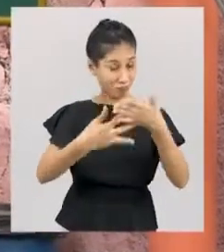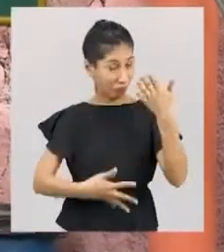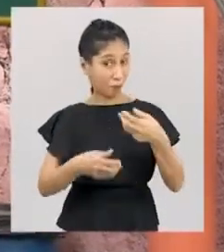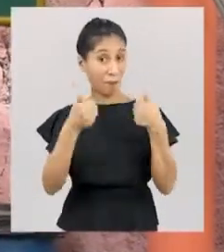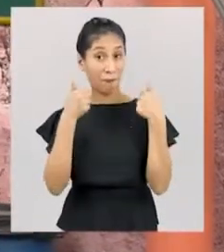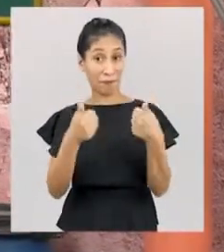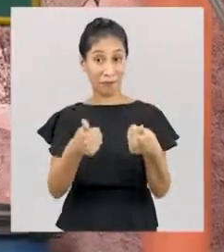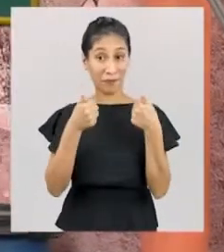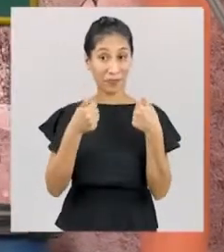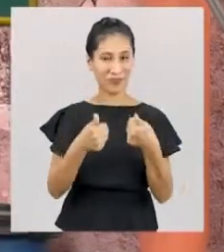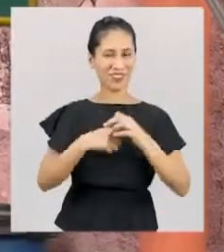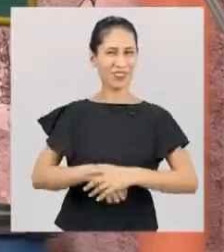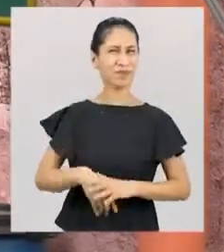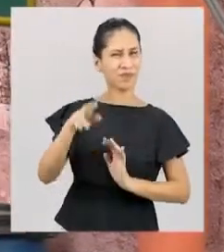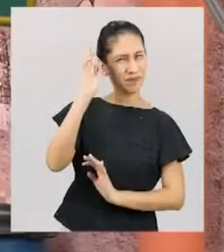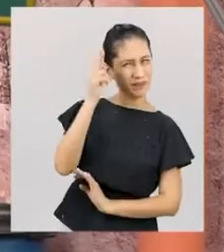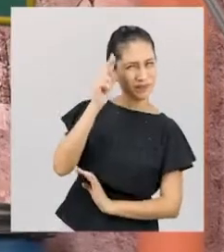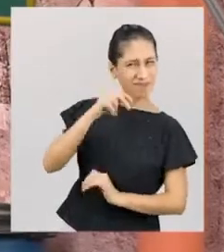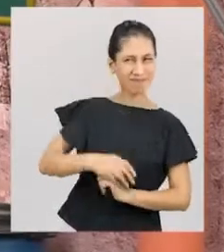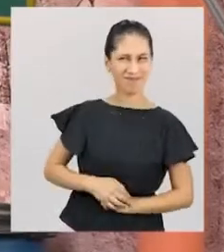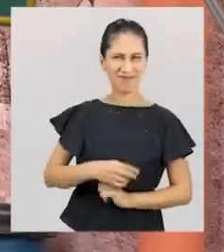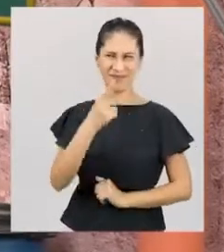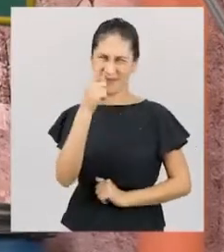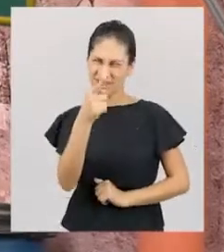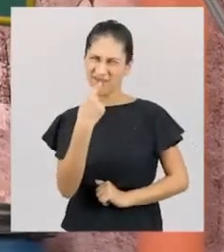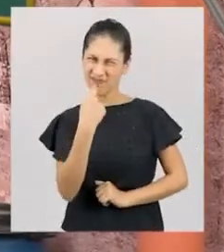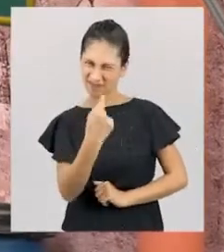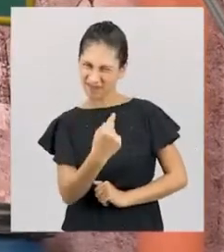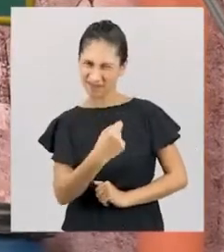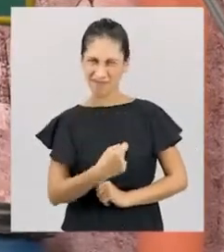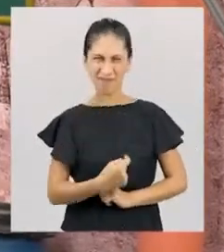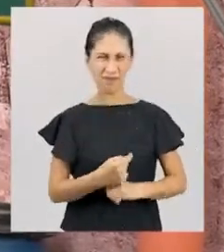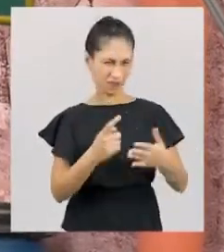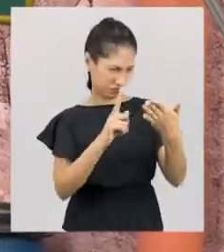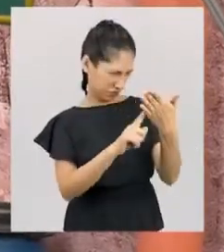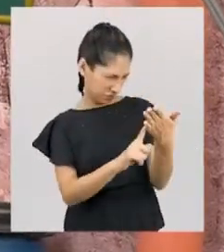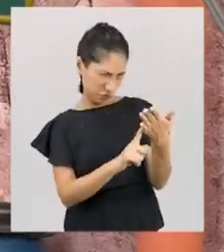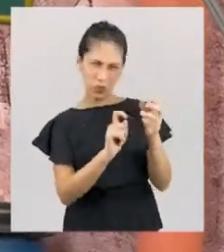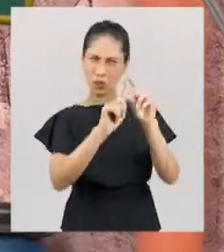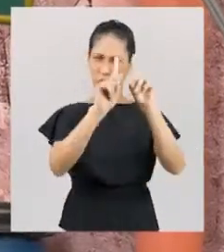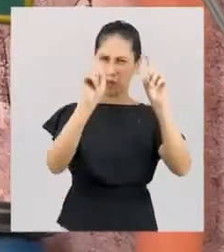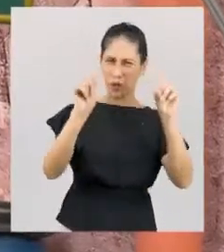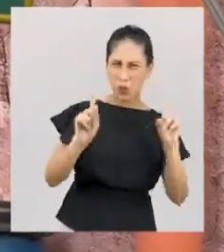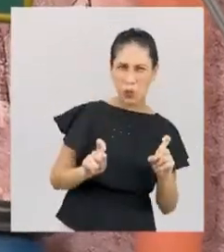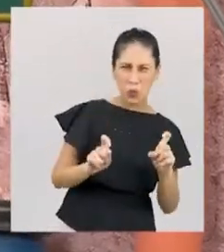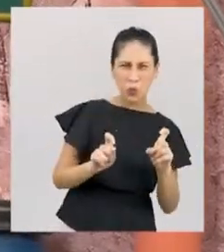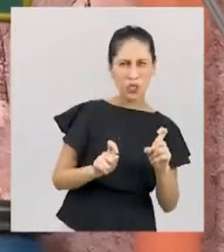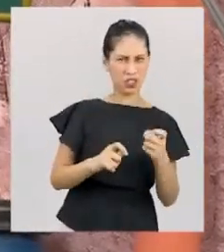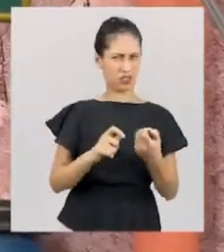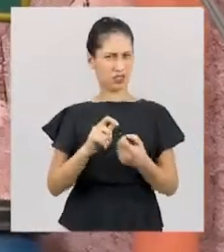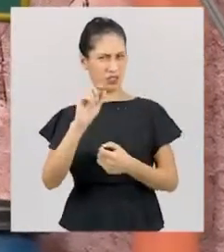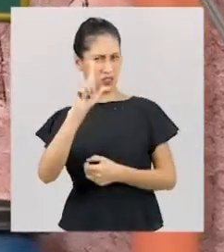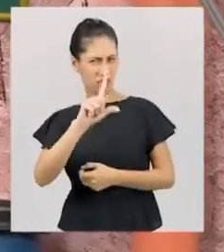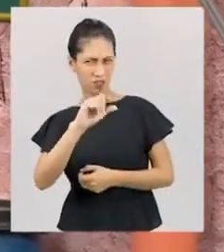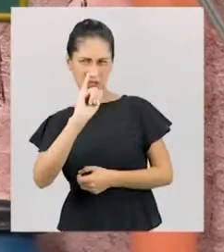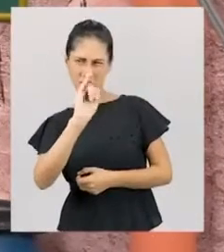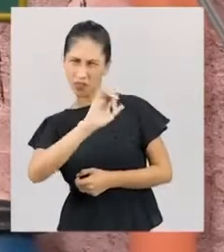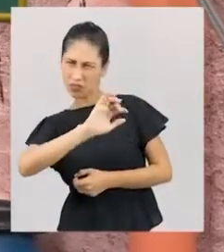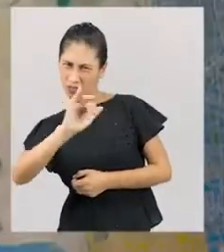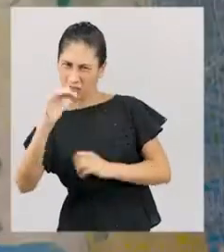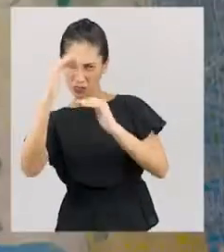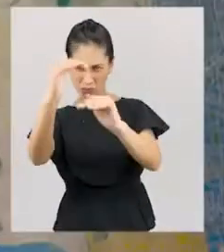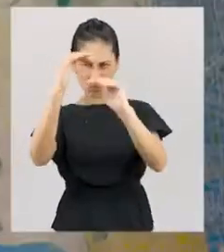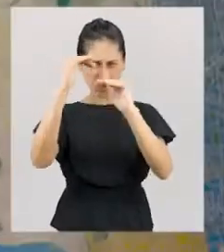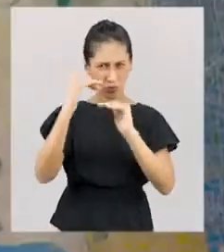lo es todo, ¿va? Profesor, con este ejemplo podemos ver preguntas de nivel literal, inferencial y criterial,